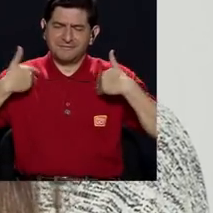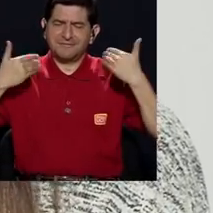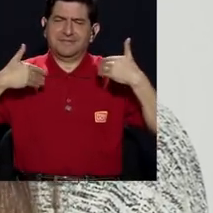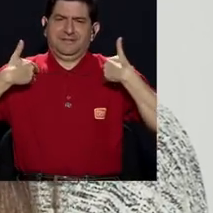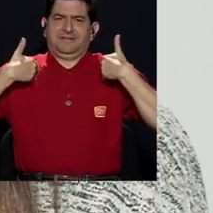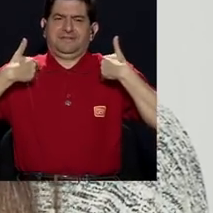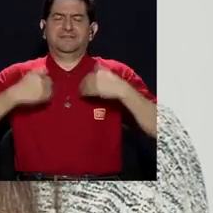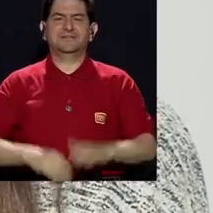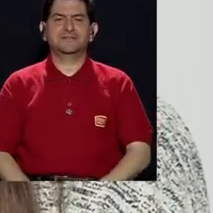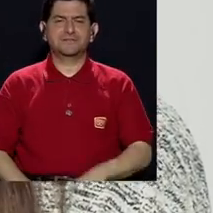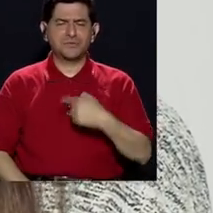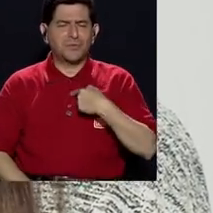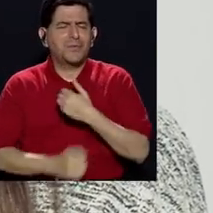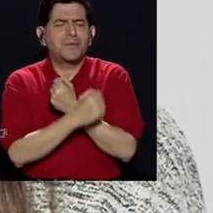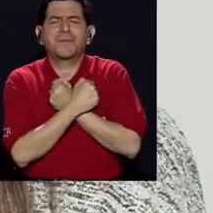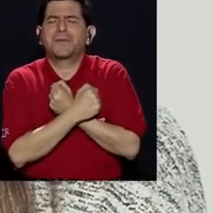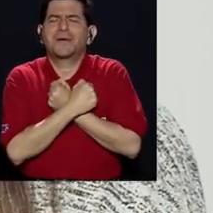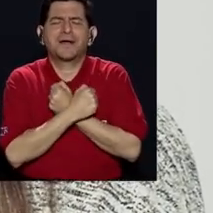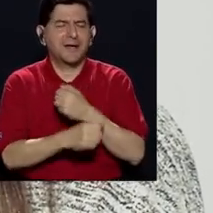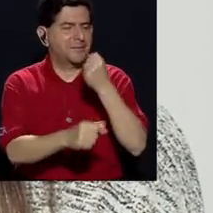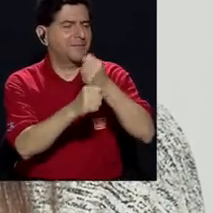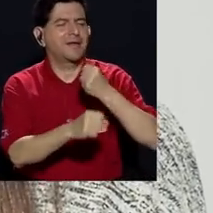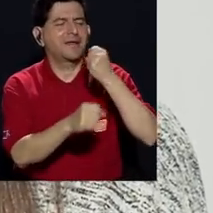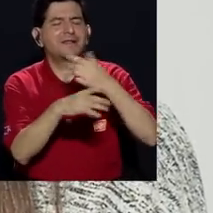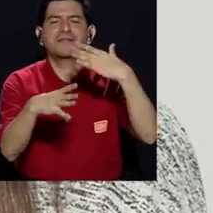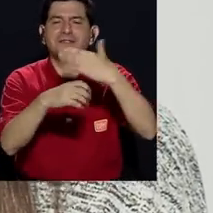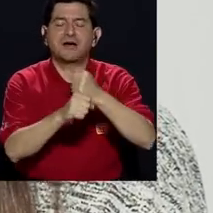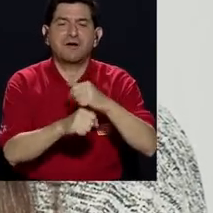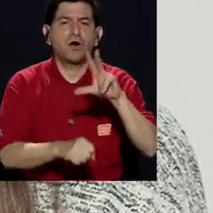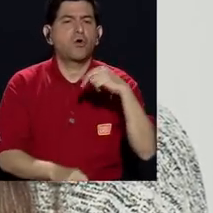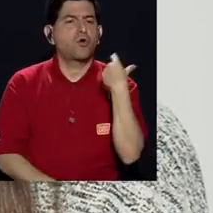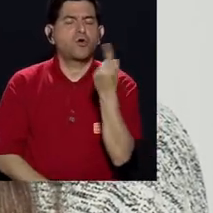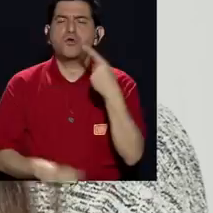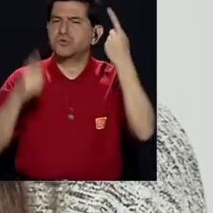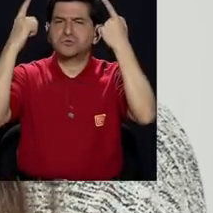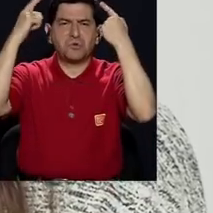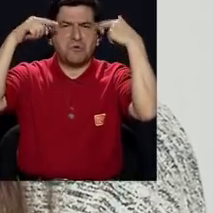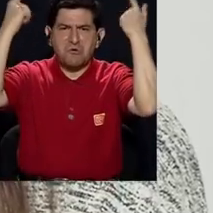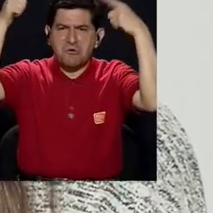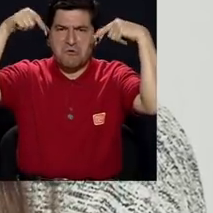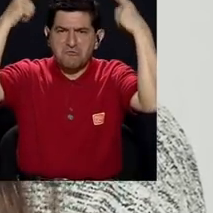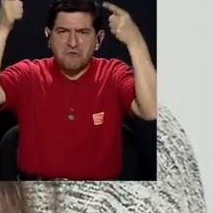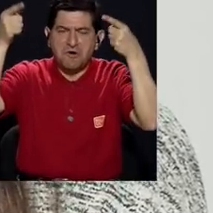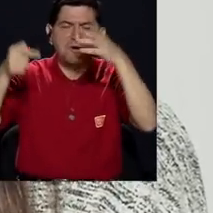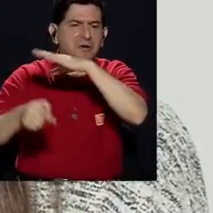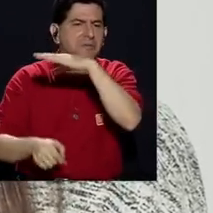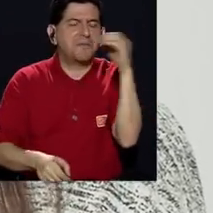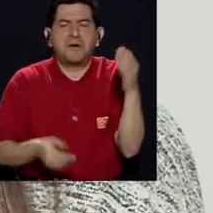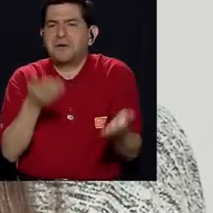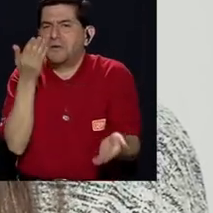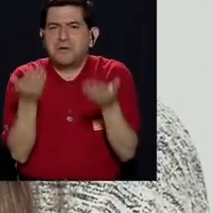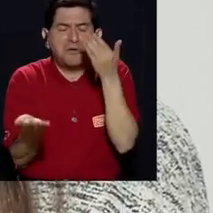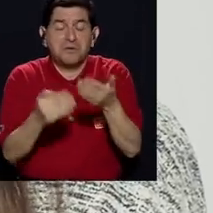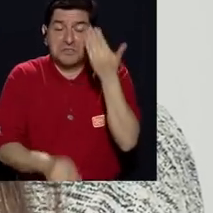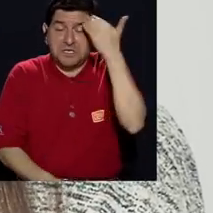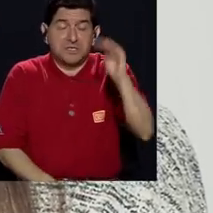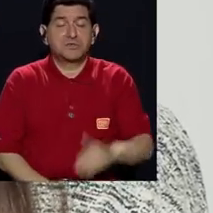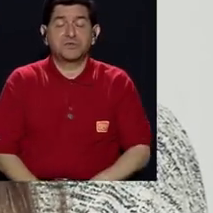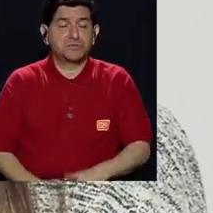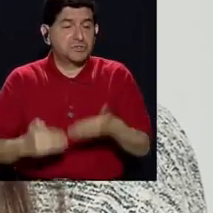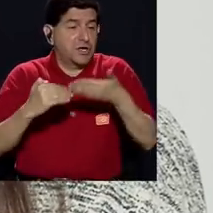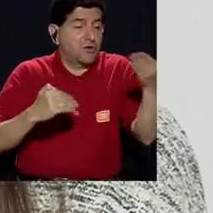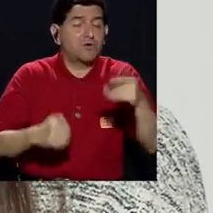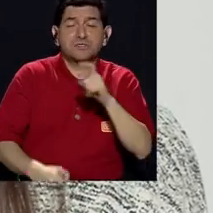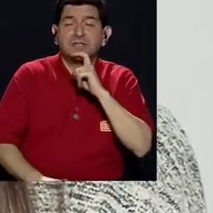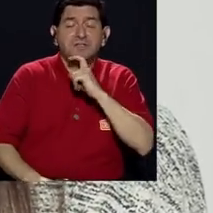y ser apasionado por lo que uno hace más que llegar a ser famoso más que llegar a no sé de tocar